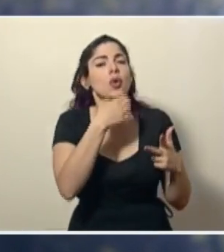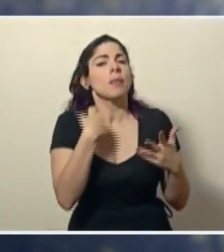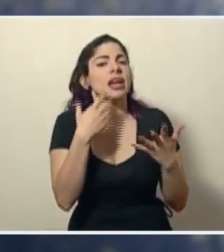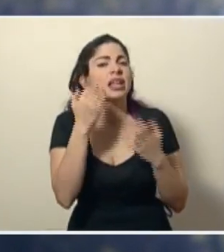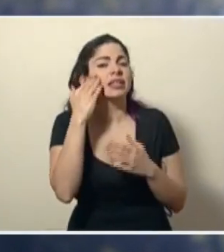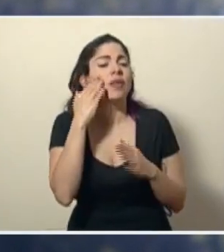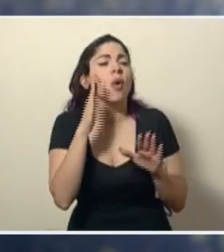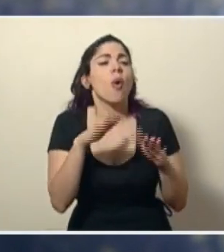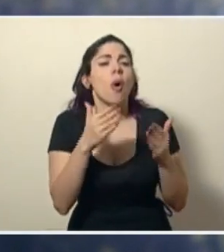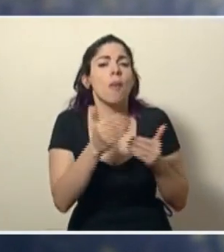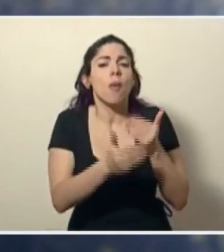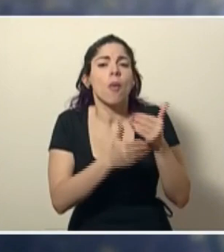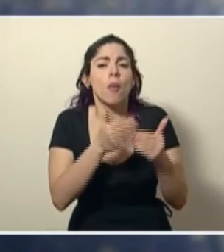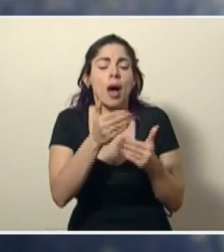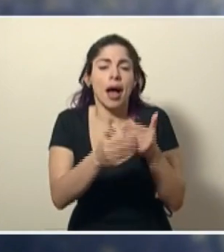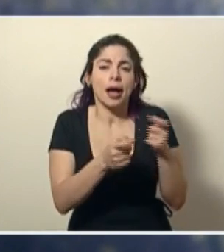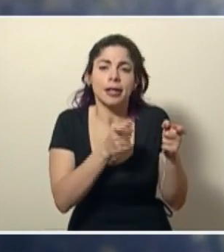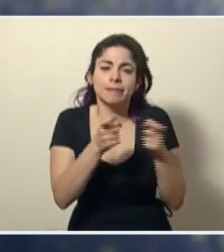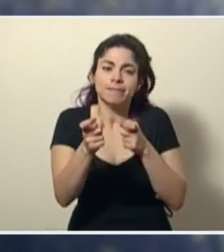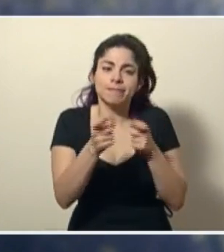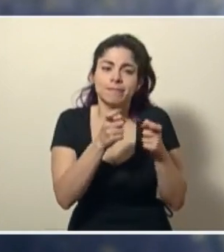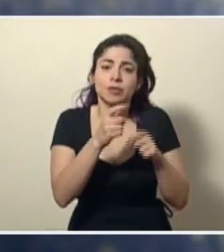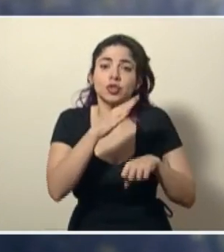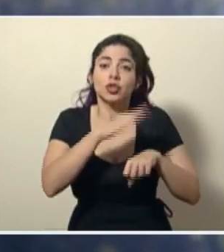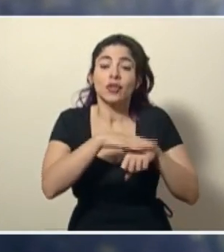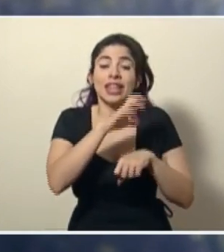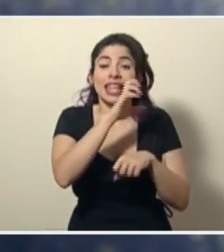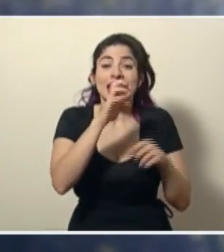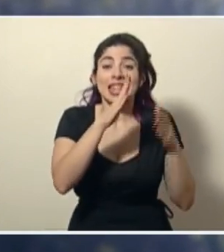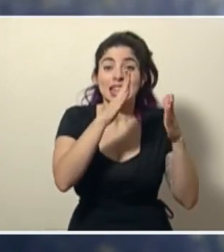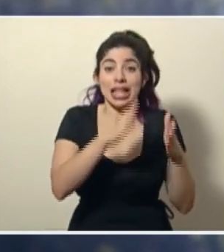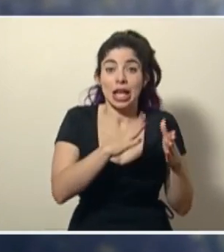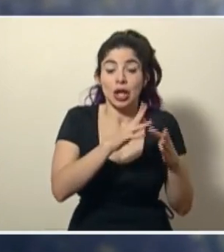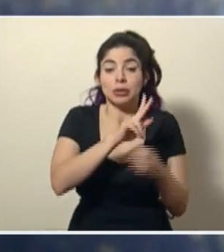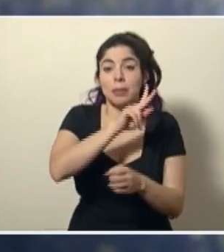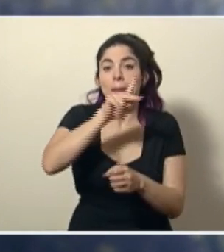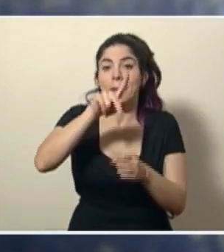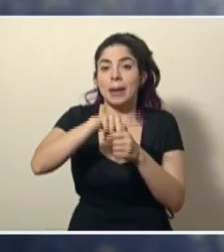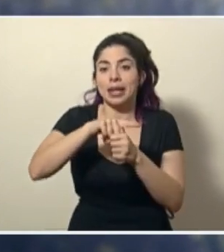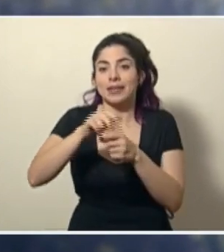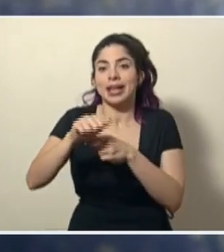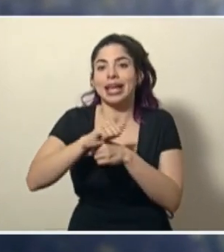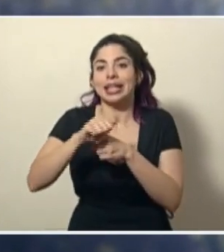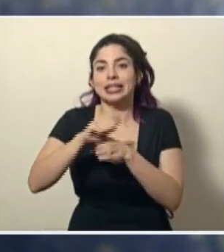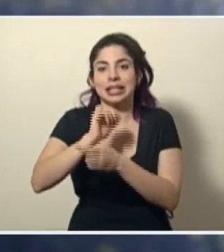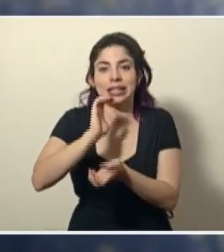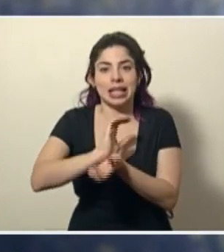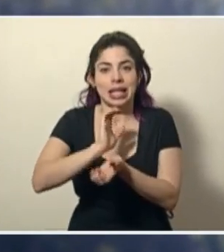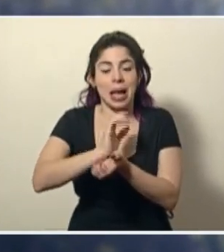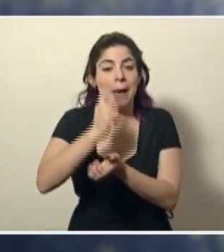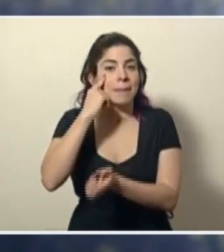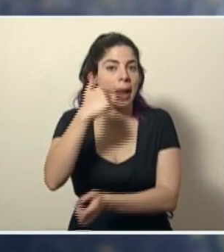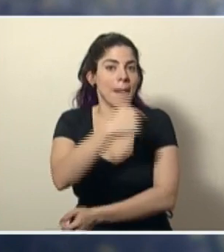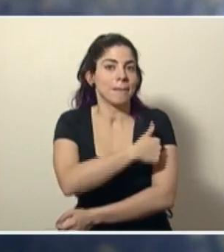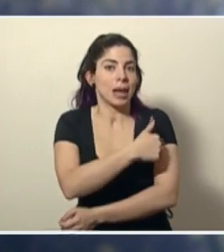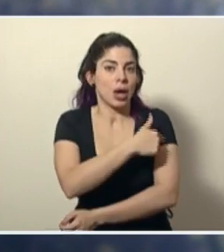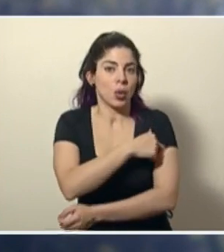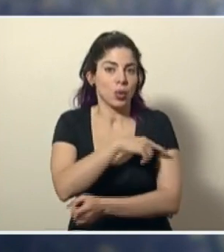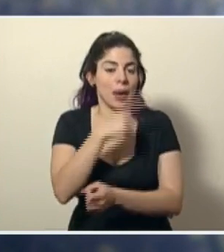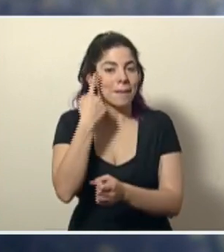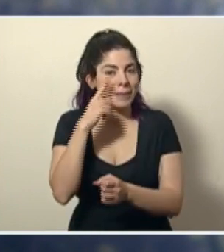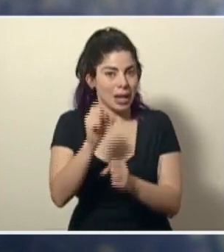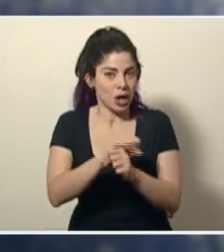consultarle cómo van las gestiones con respecto a que ticos participen en eventuales ensayos clínicos para una vacuna de